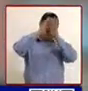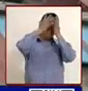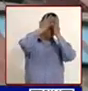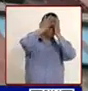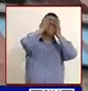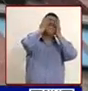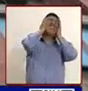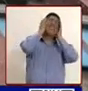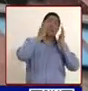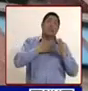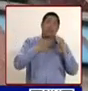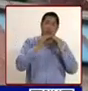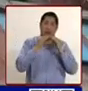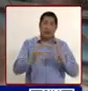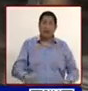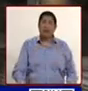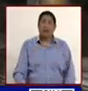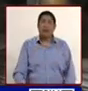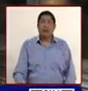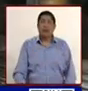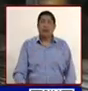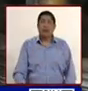cara.